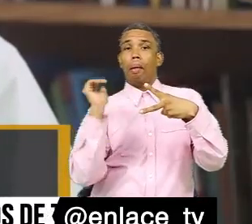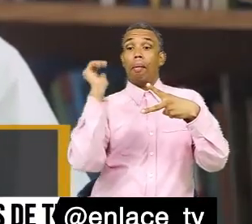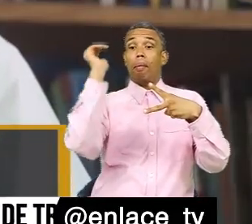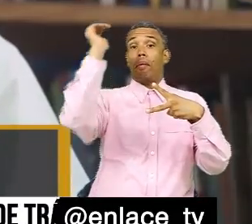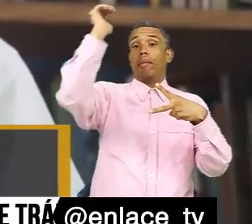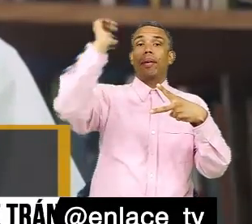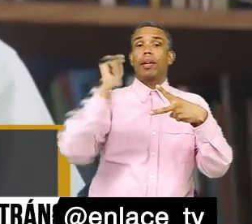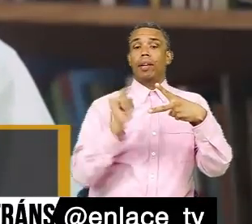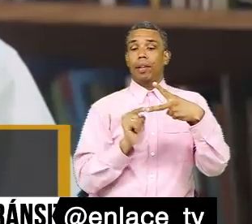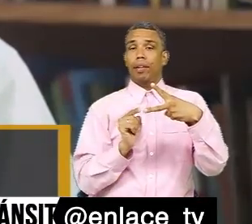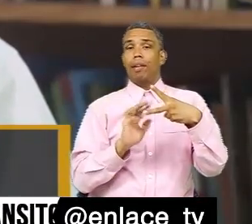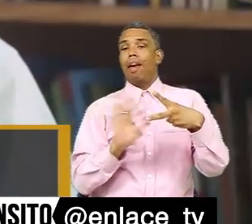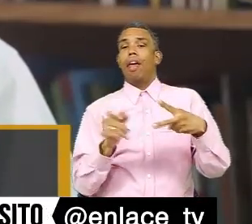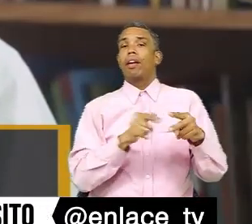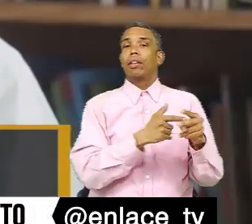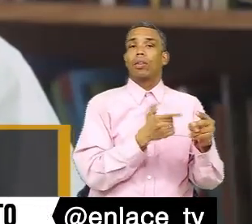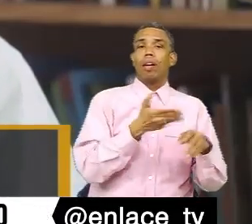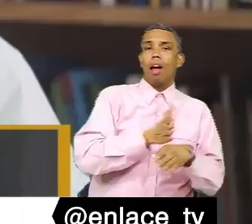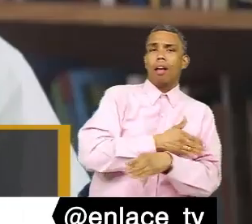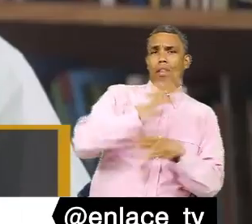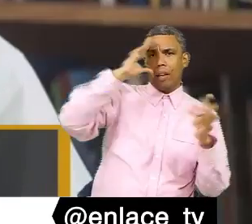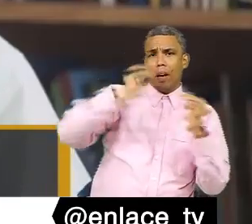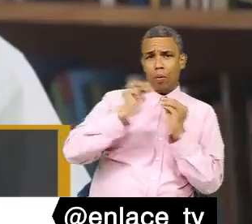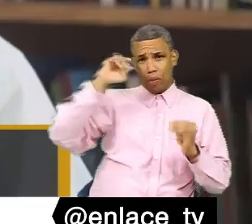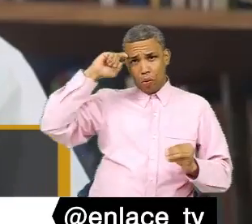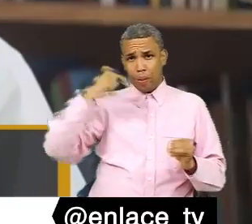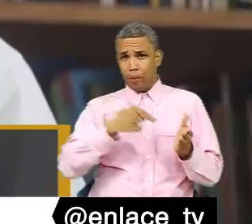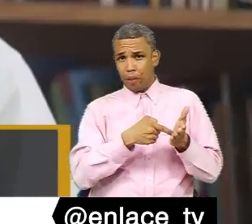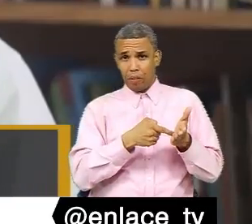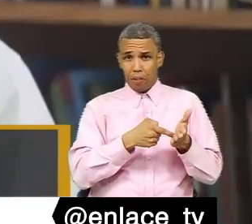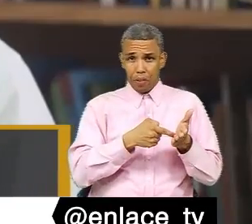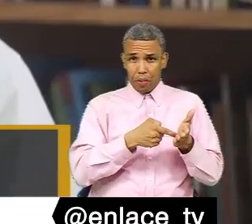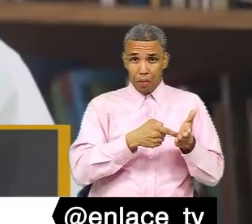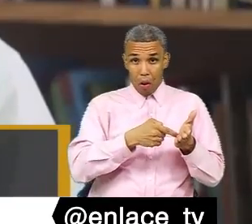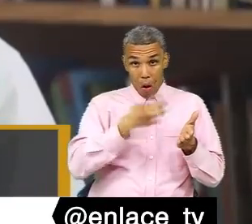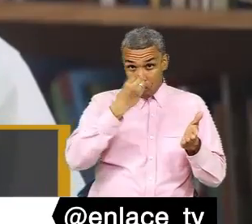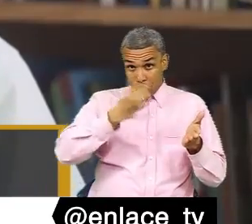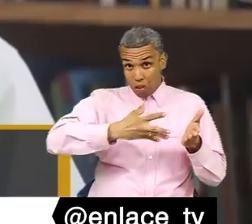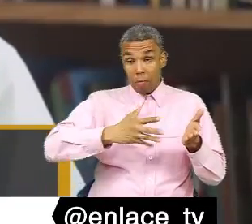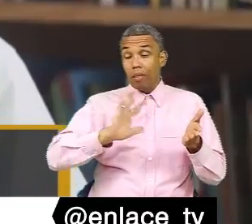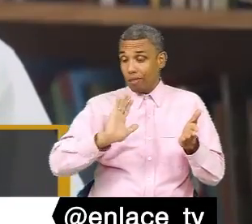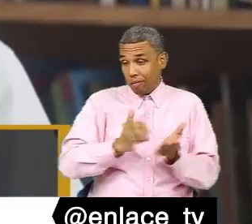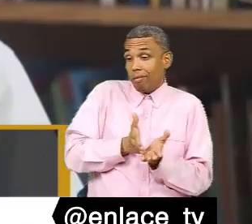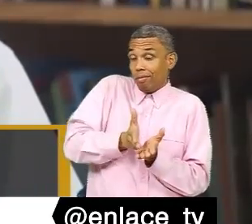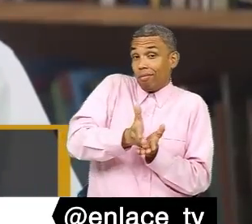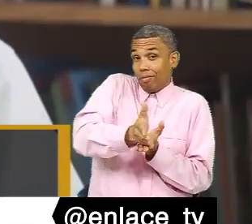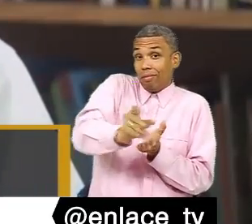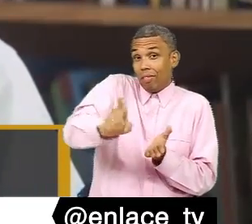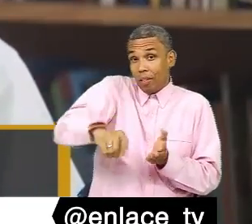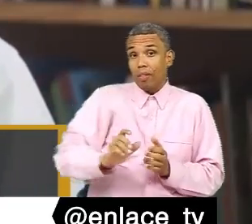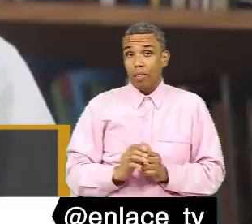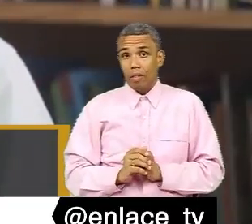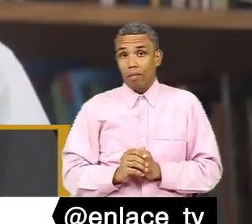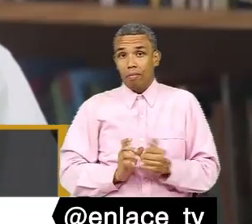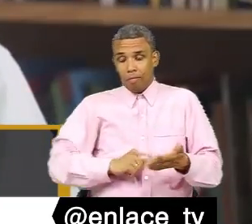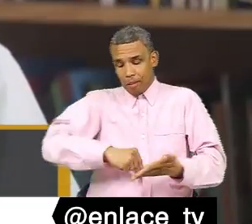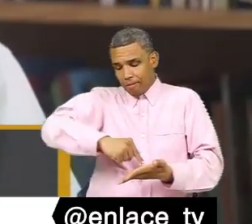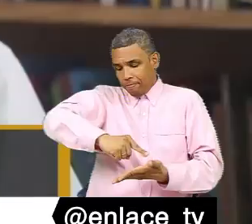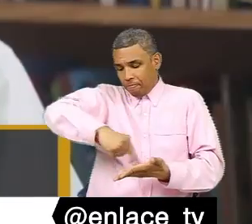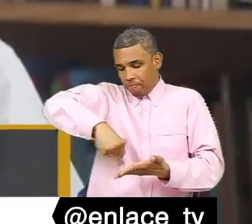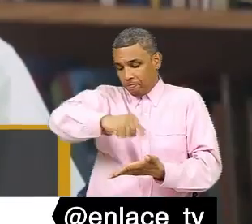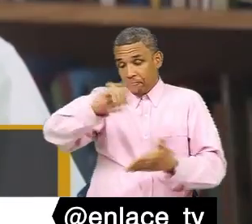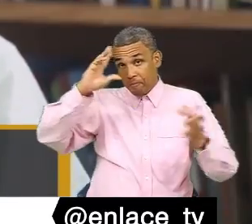El acuerdo final para la construcción de una paz estable y duradera ha sido firmado como acuerdo